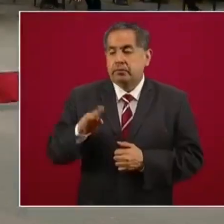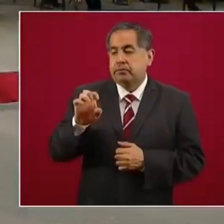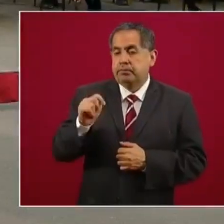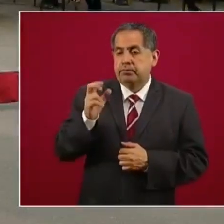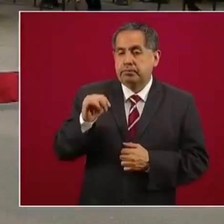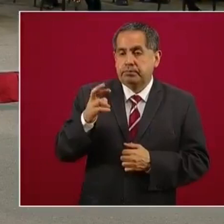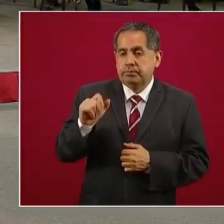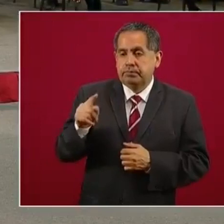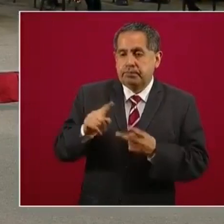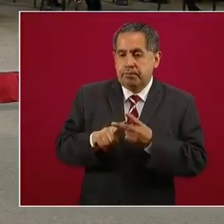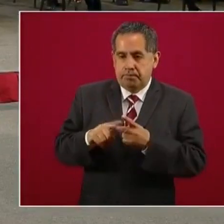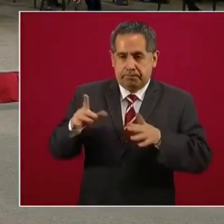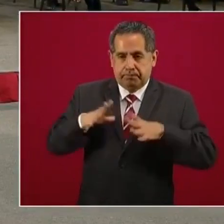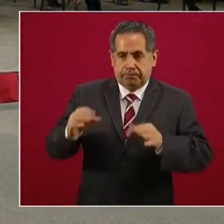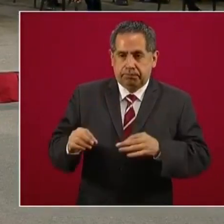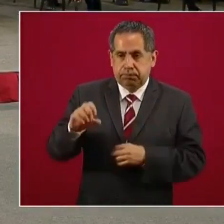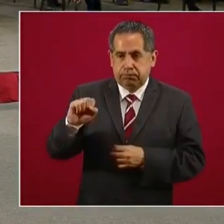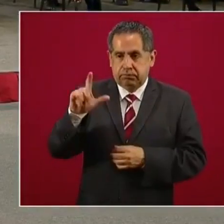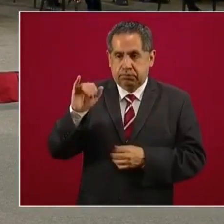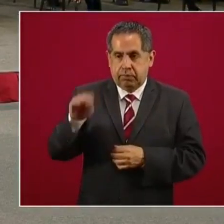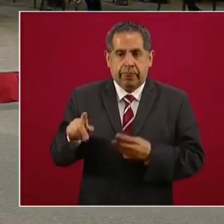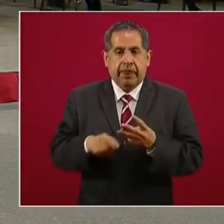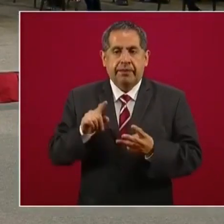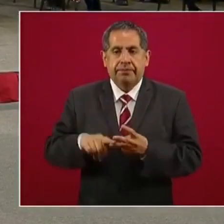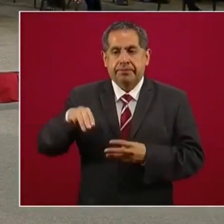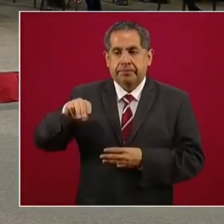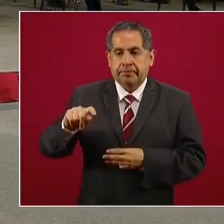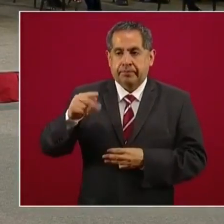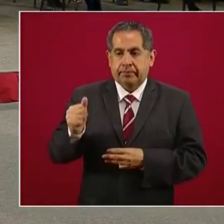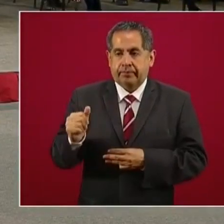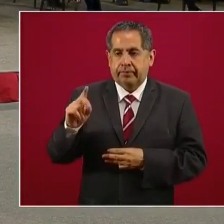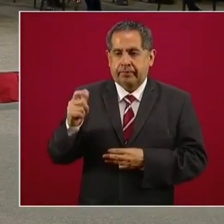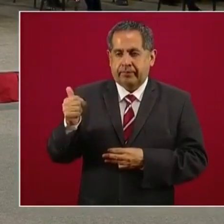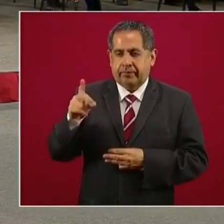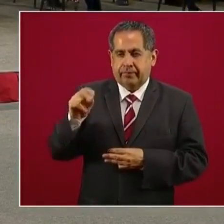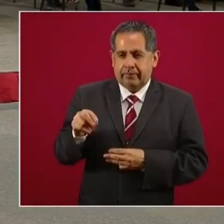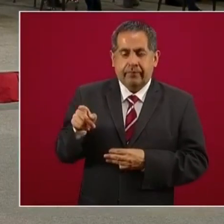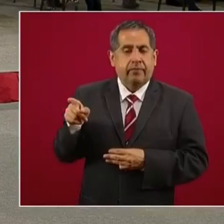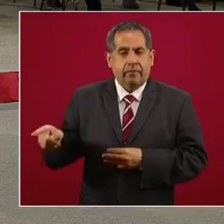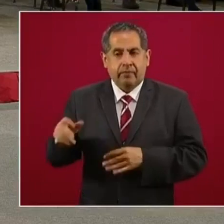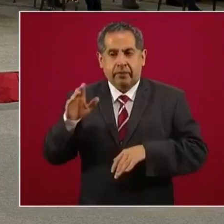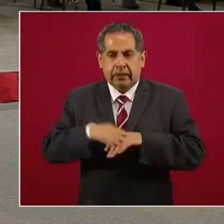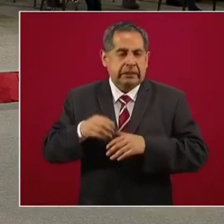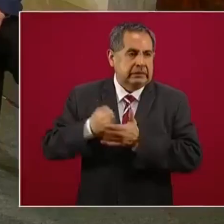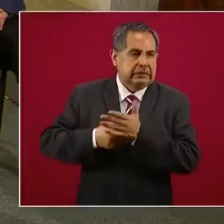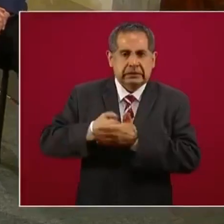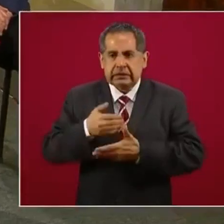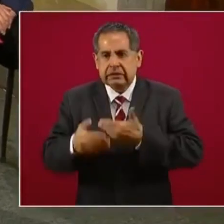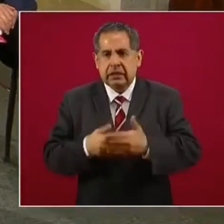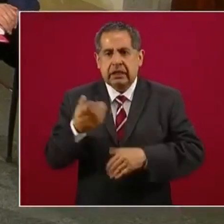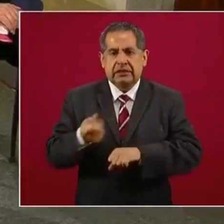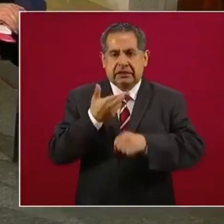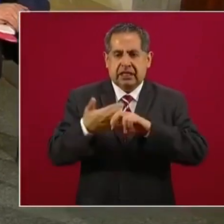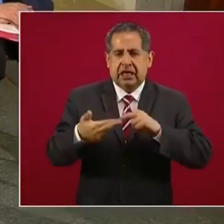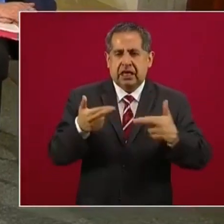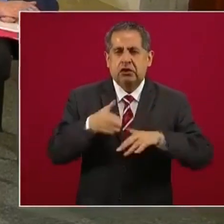Fundación Carlos Slim. Desde luego a Marta Delgado, que ha sido la más activista en la Secretaría de Relaciones Exteriores